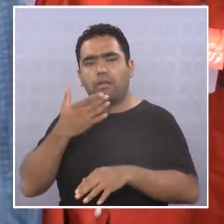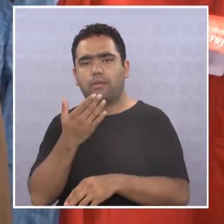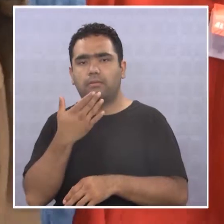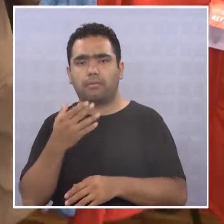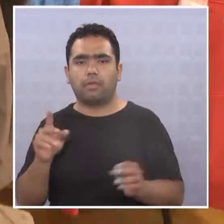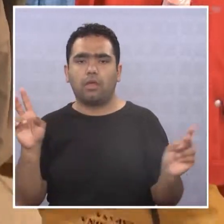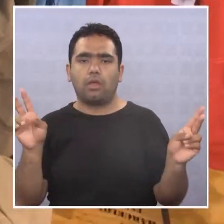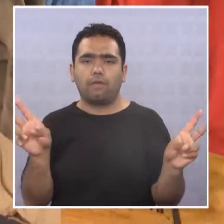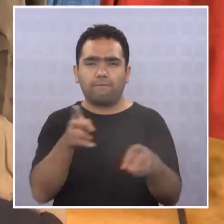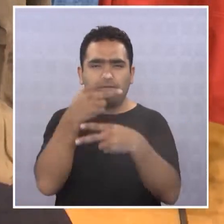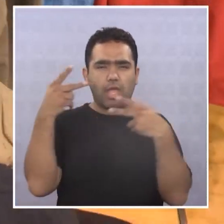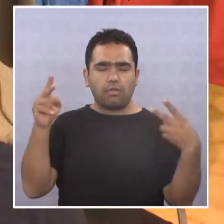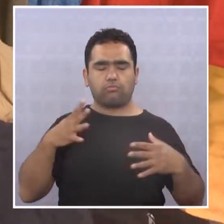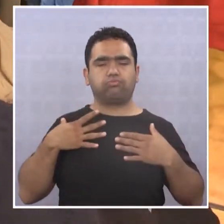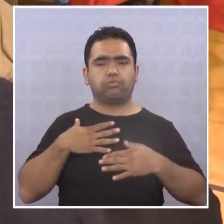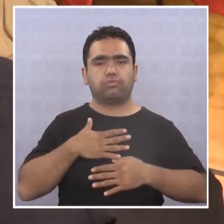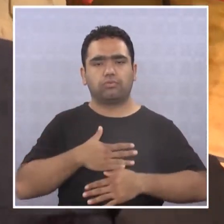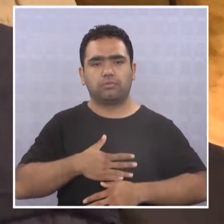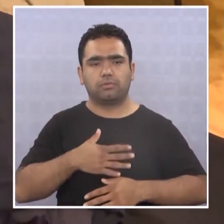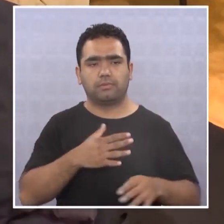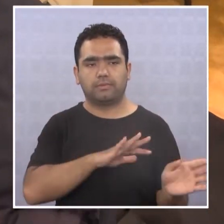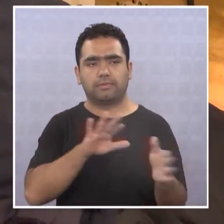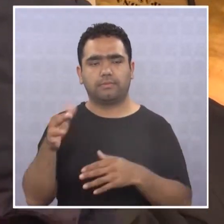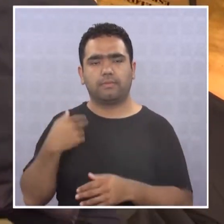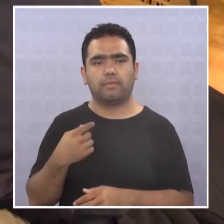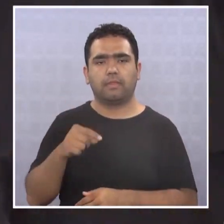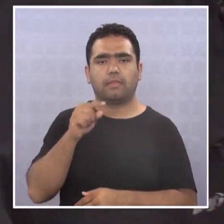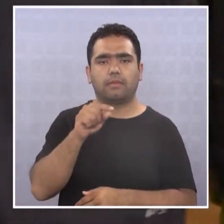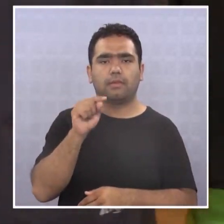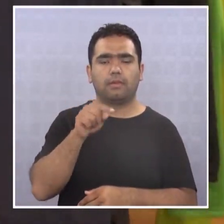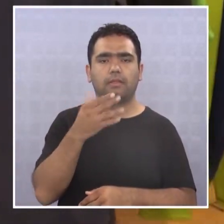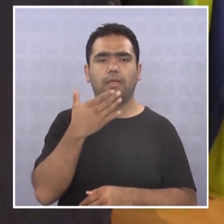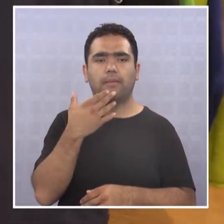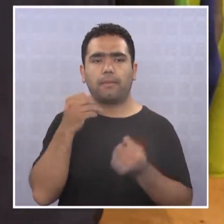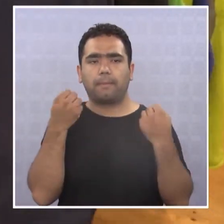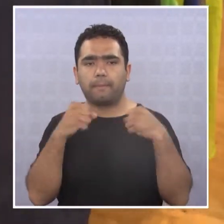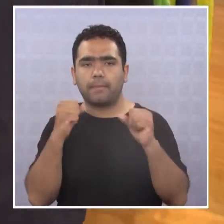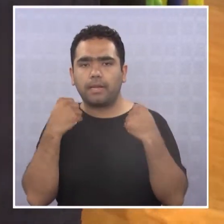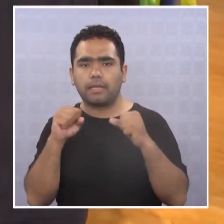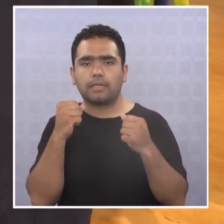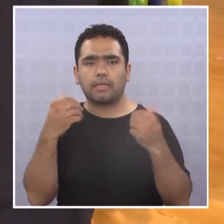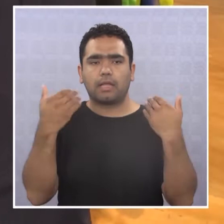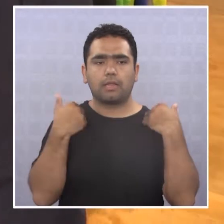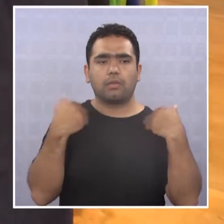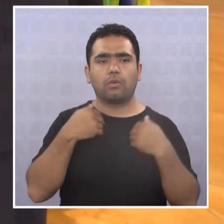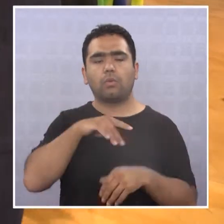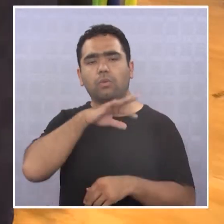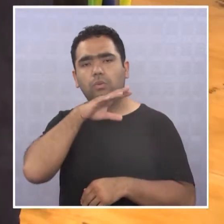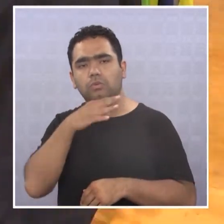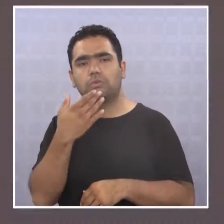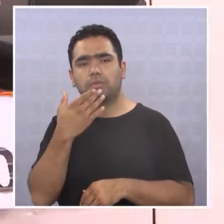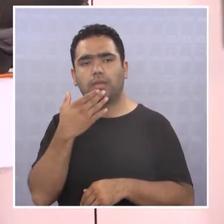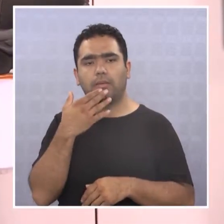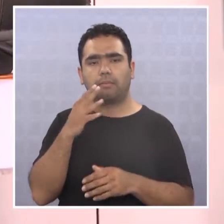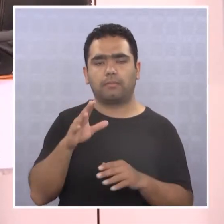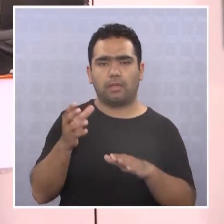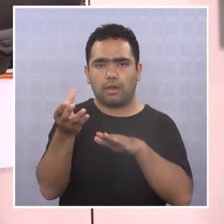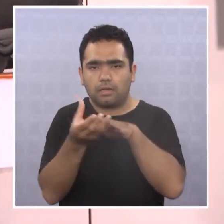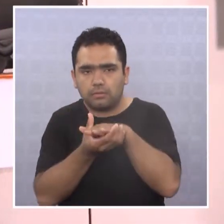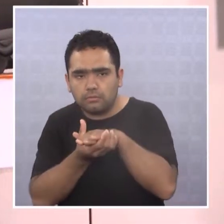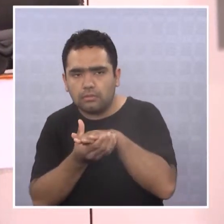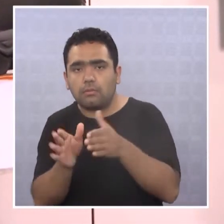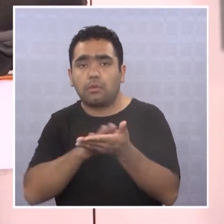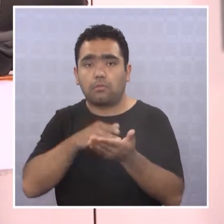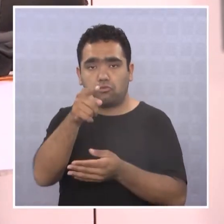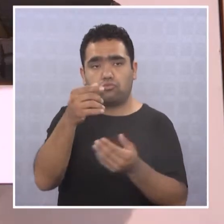impermeable otro de los puntos más importantes en la práctica de deportes es el uso del calzado adecuado por ejemplo